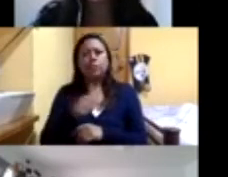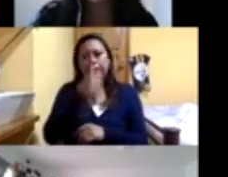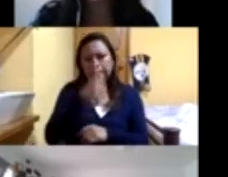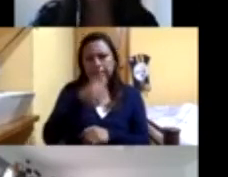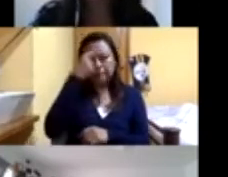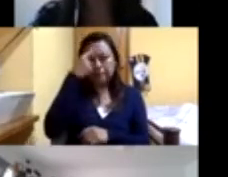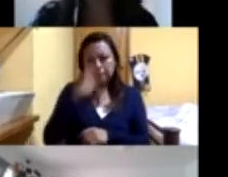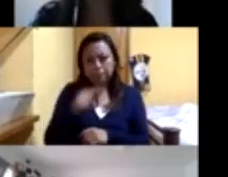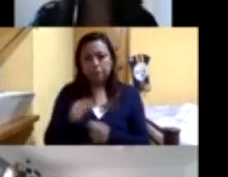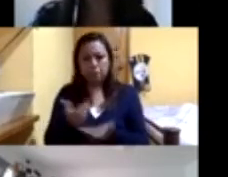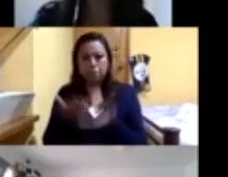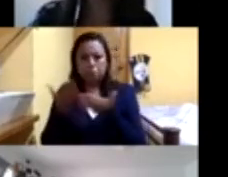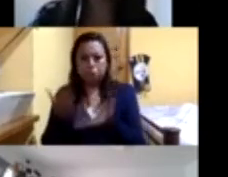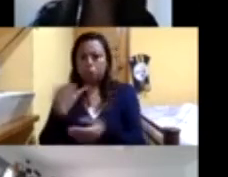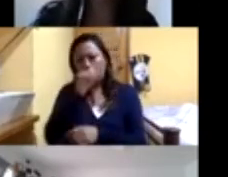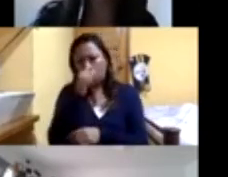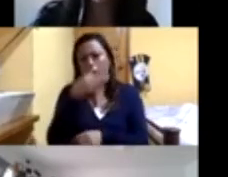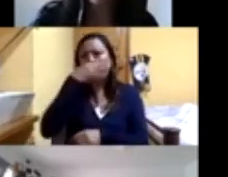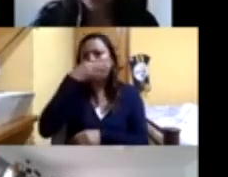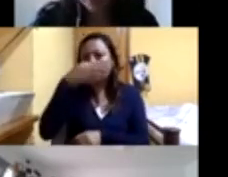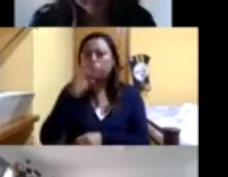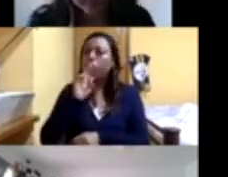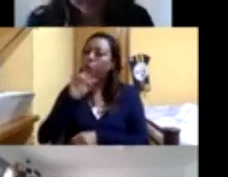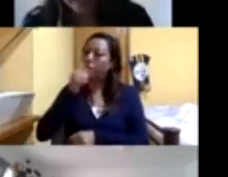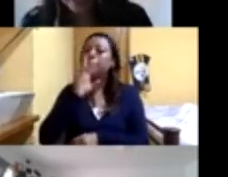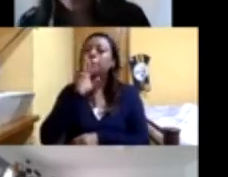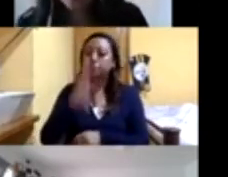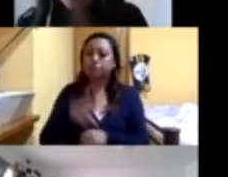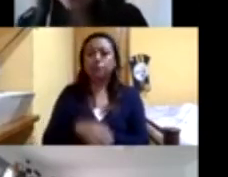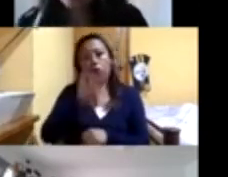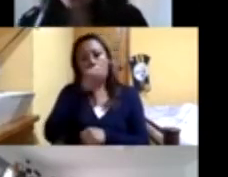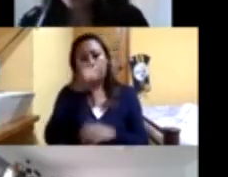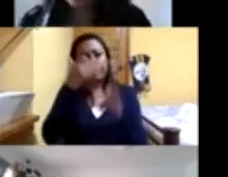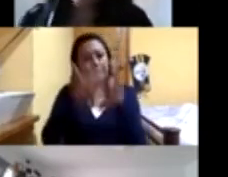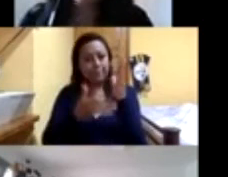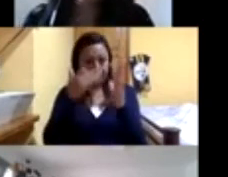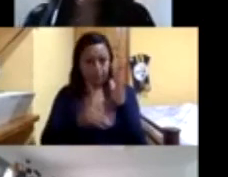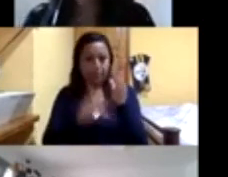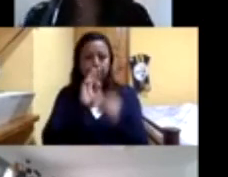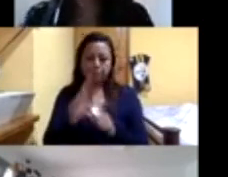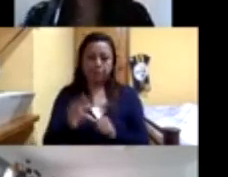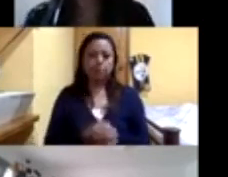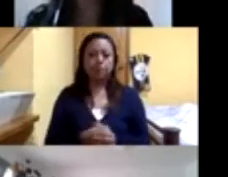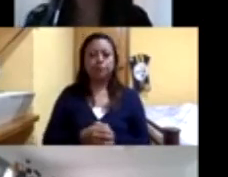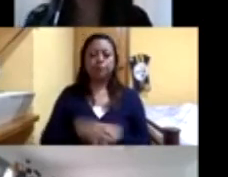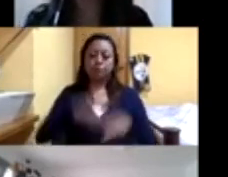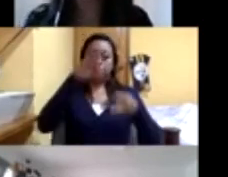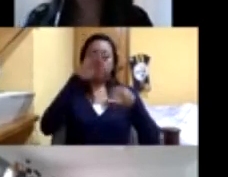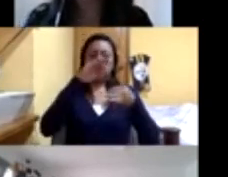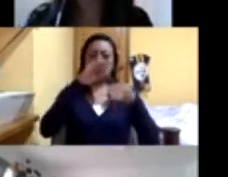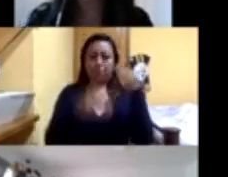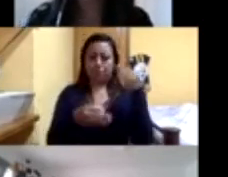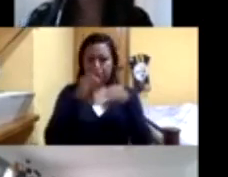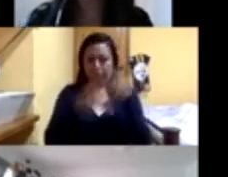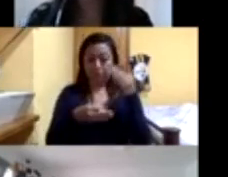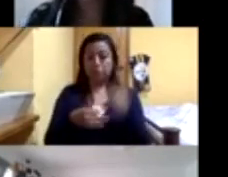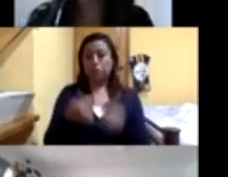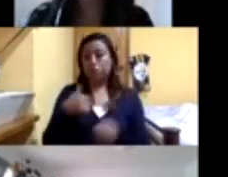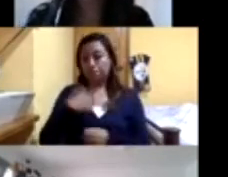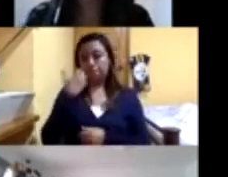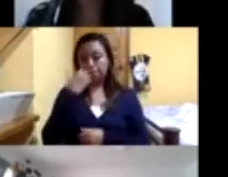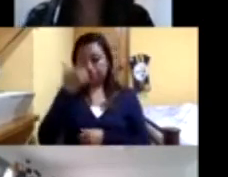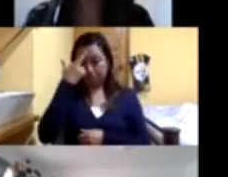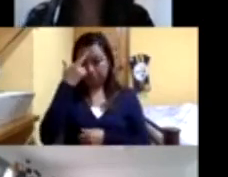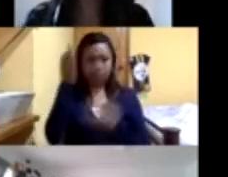modificar. Y las demás se encuentran pendientes de resolución. Y bueno, finalmente quiero recordarles a todas las personas